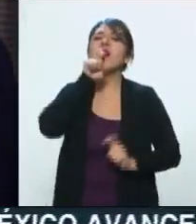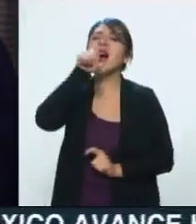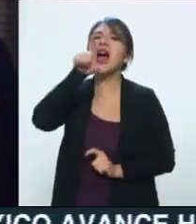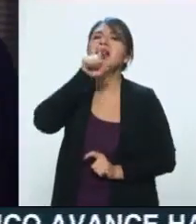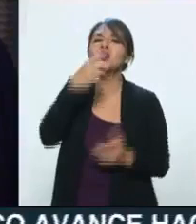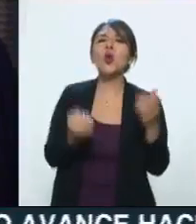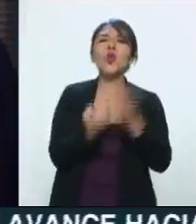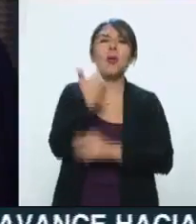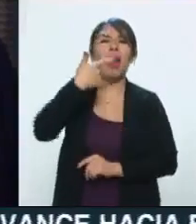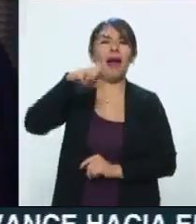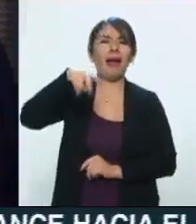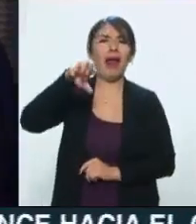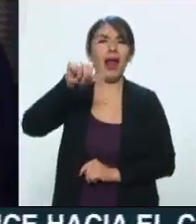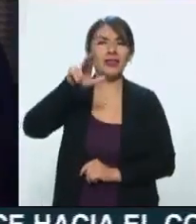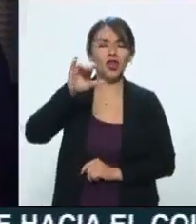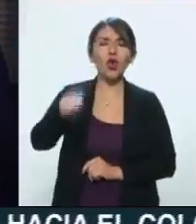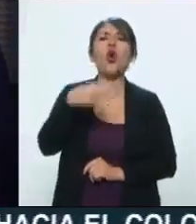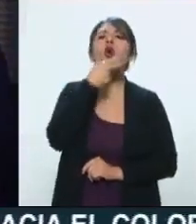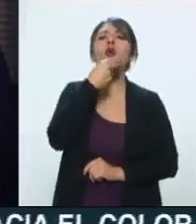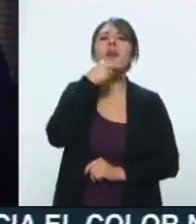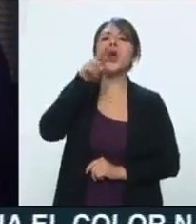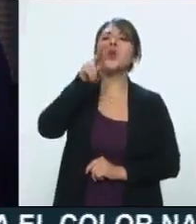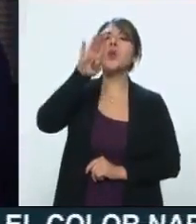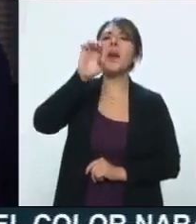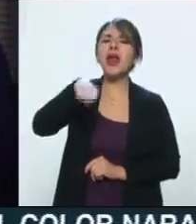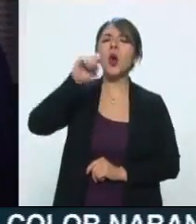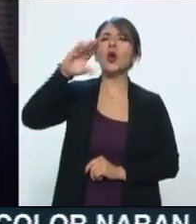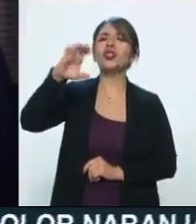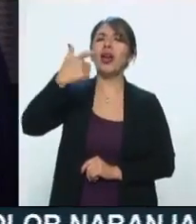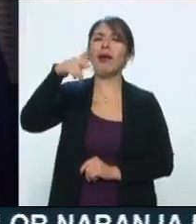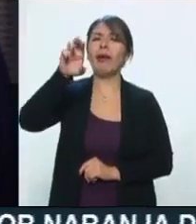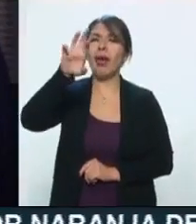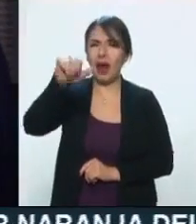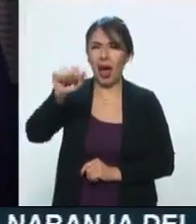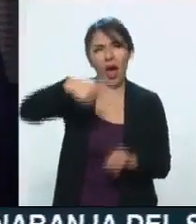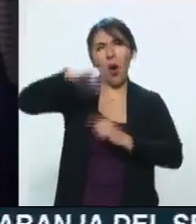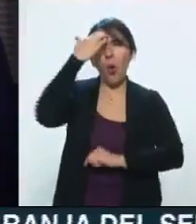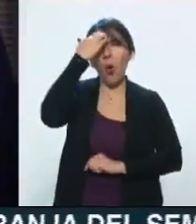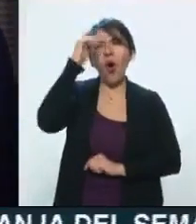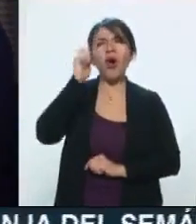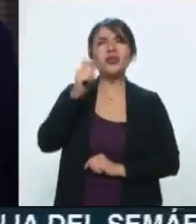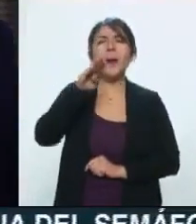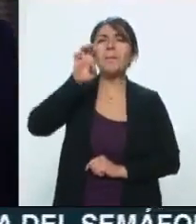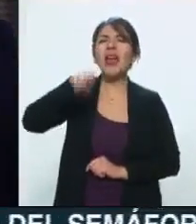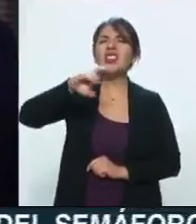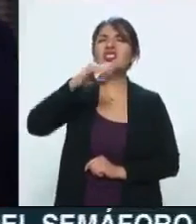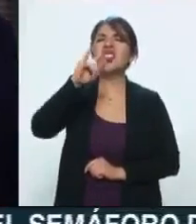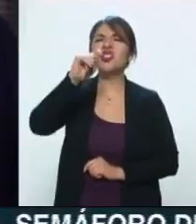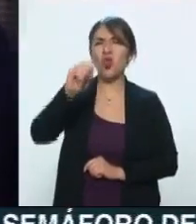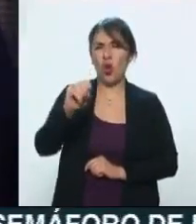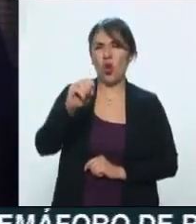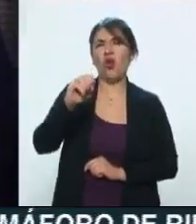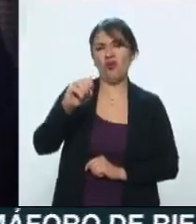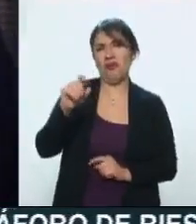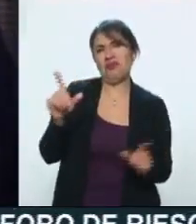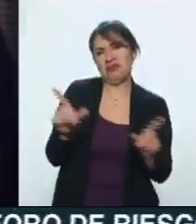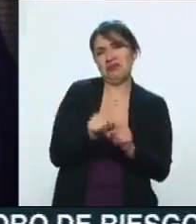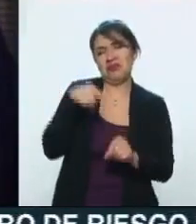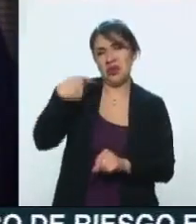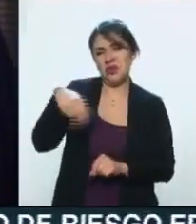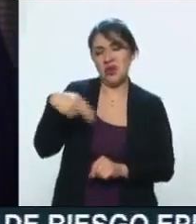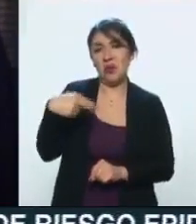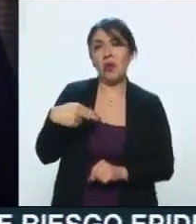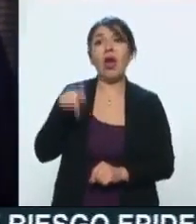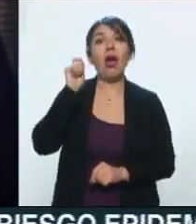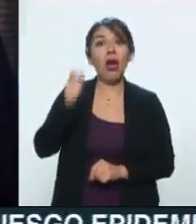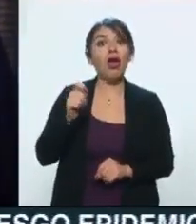Nueva Generación, Rubén Oseguera, conocido como el Menchito, hijo del Mencho, que había